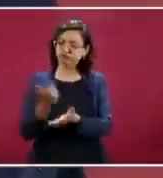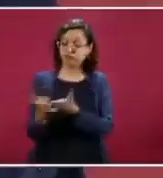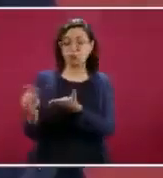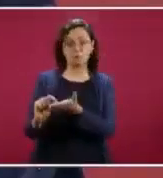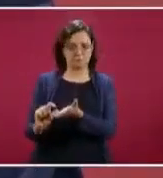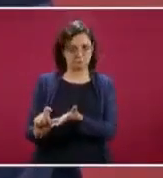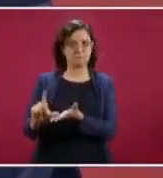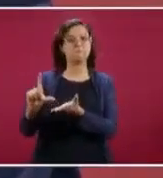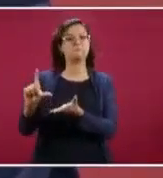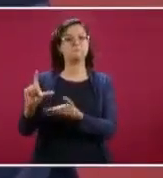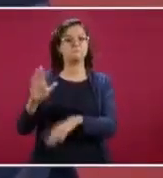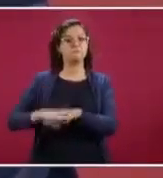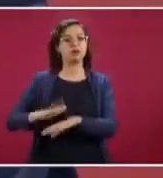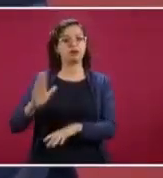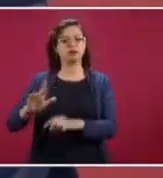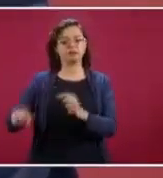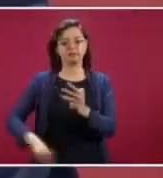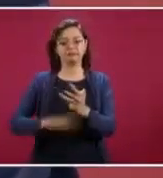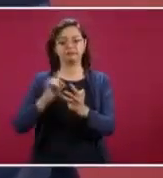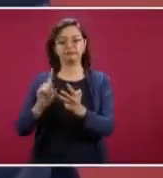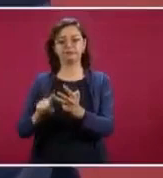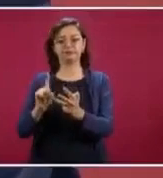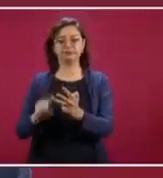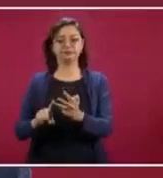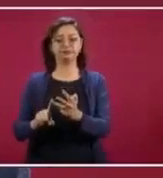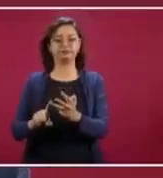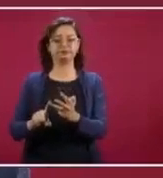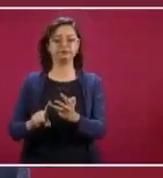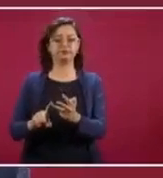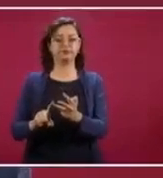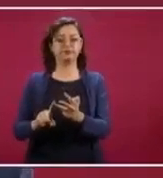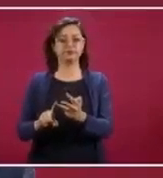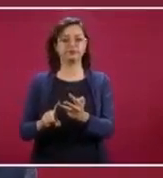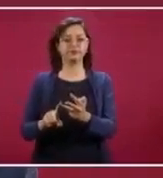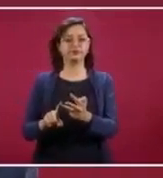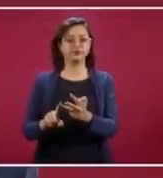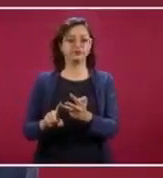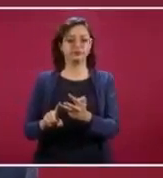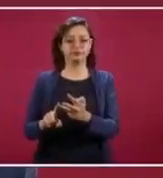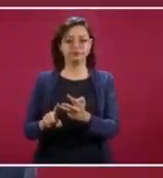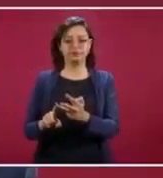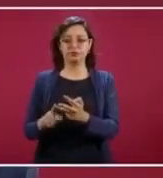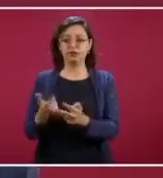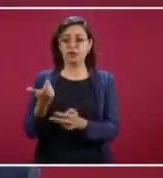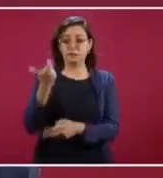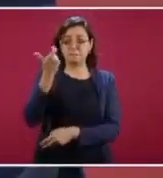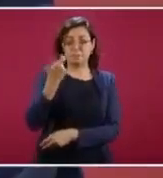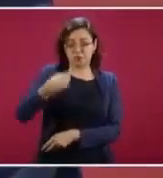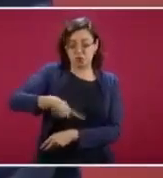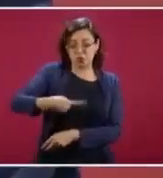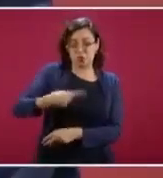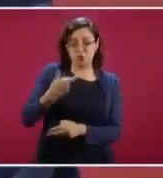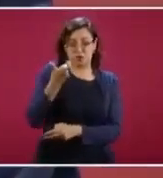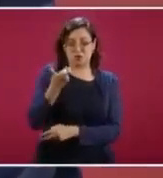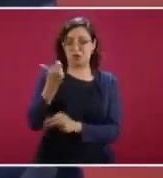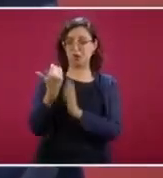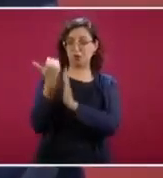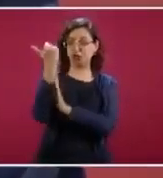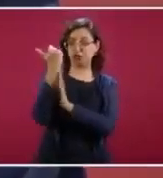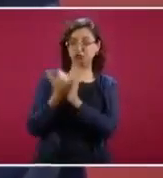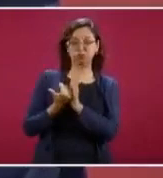Otro elemento importante es que no se ha devaluado el peso, al